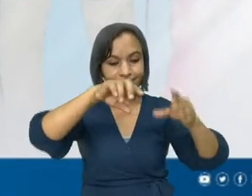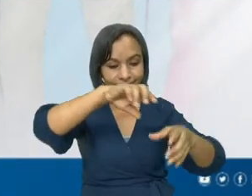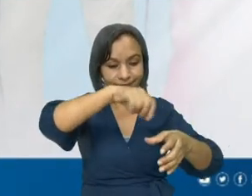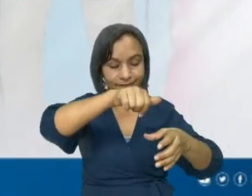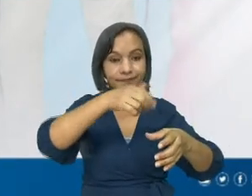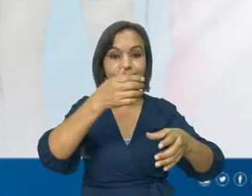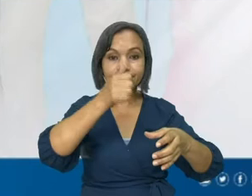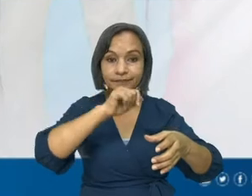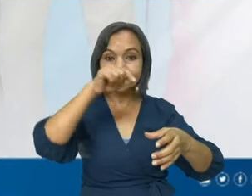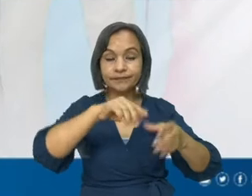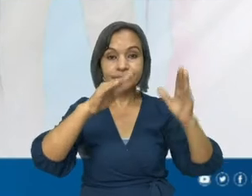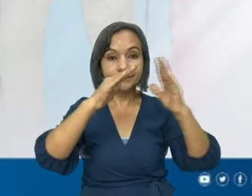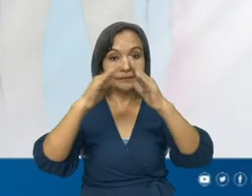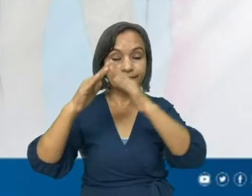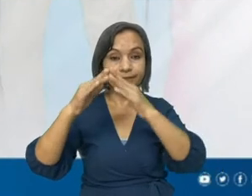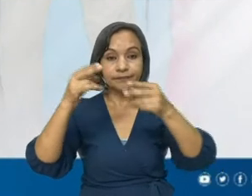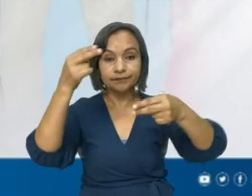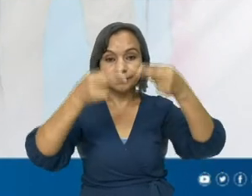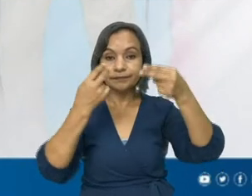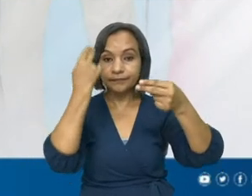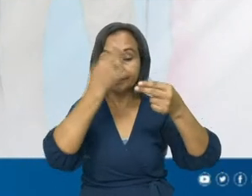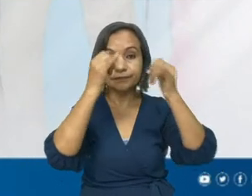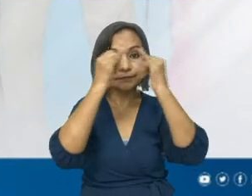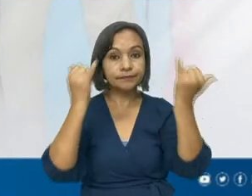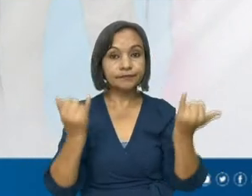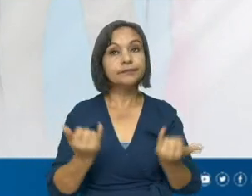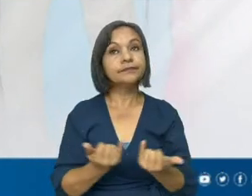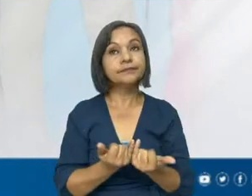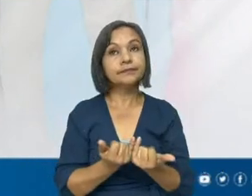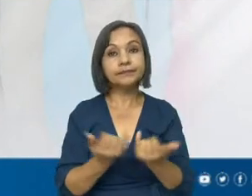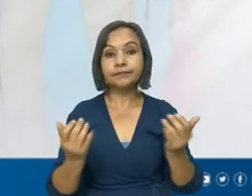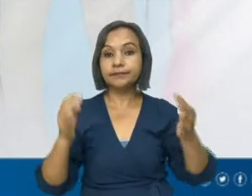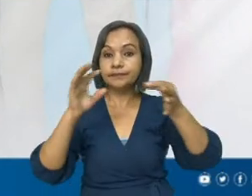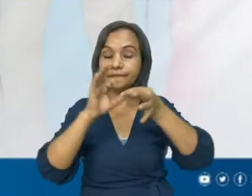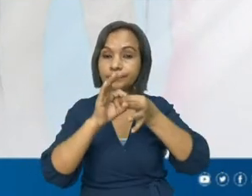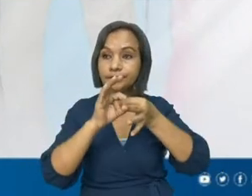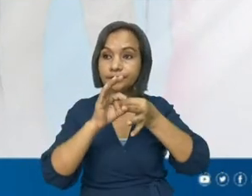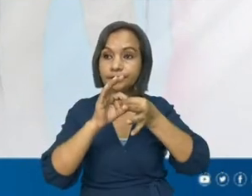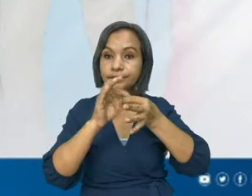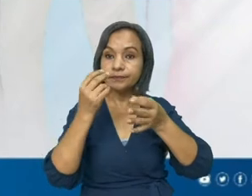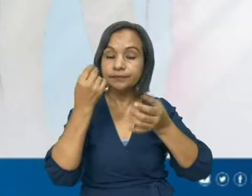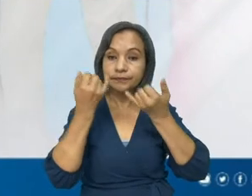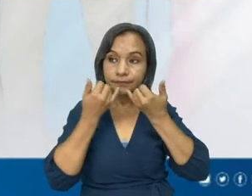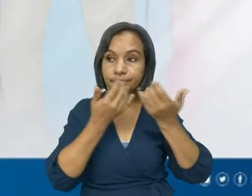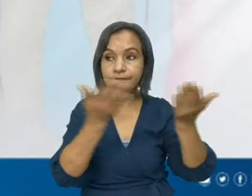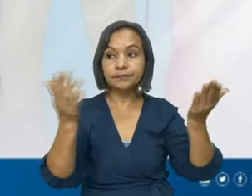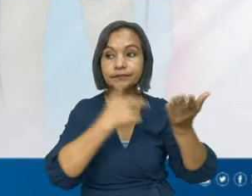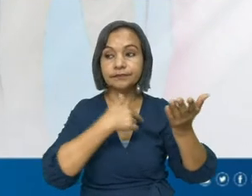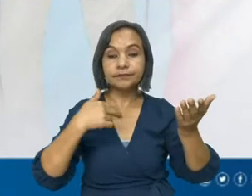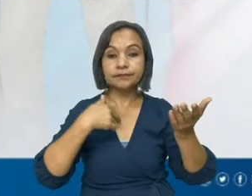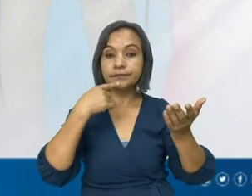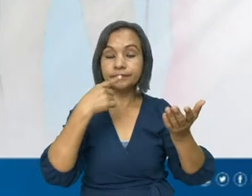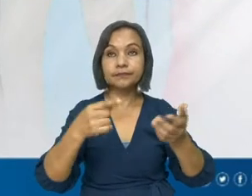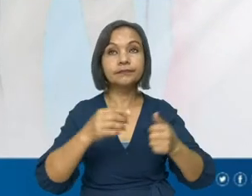que arrojan estos organismos, incluso internacionales, que nosotros somos parte de la información que se les brinda, es